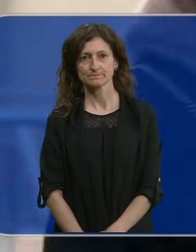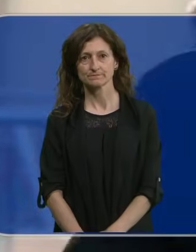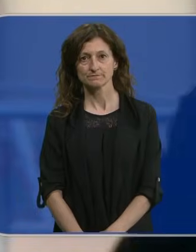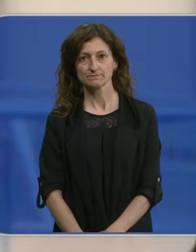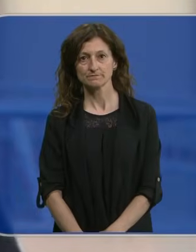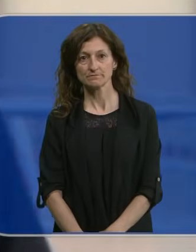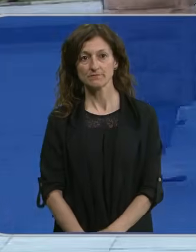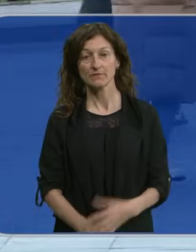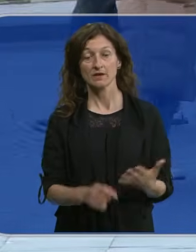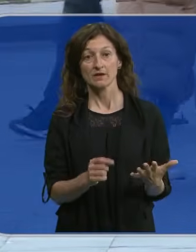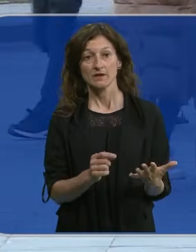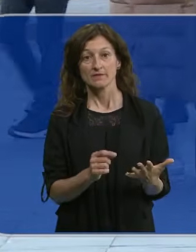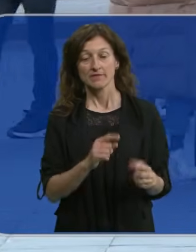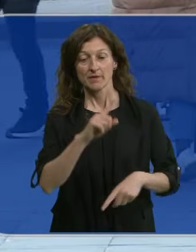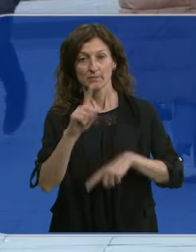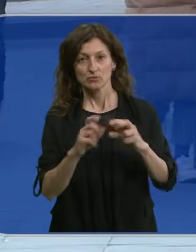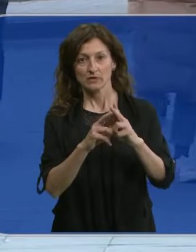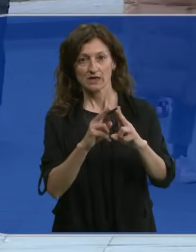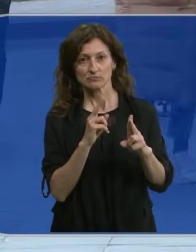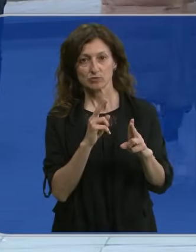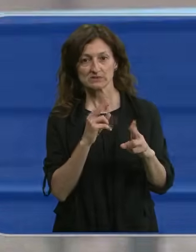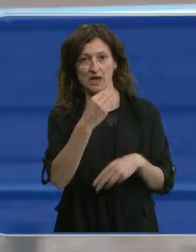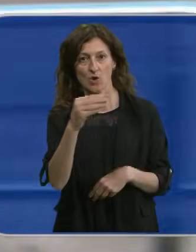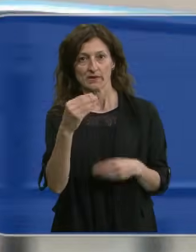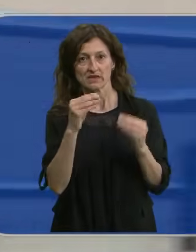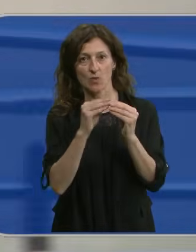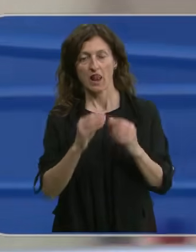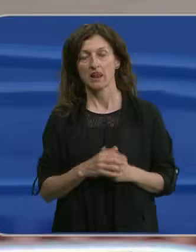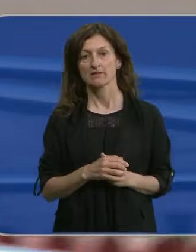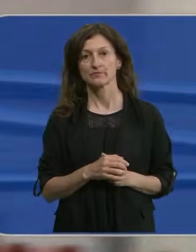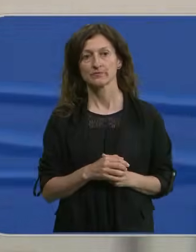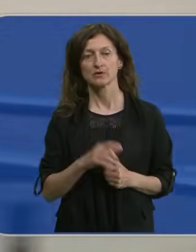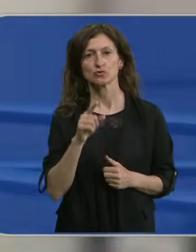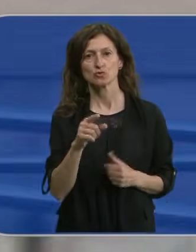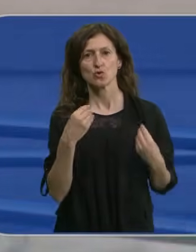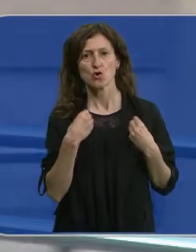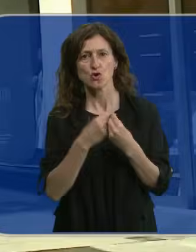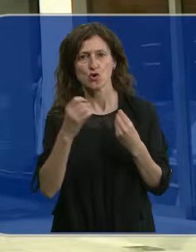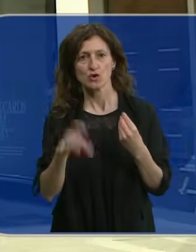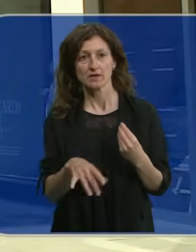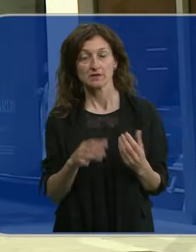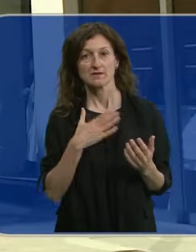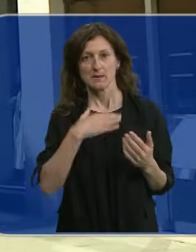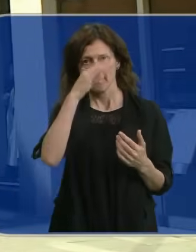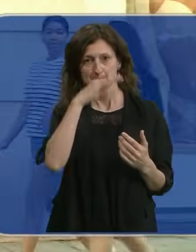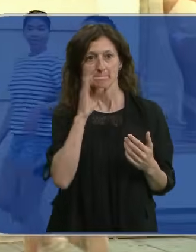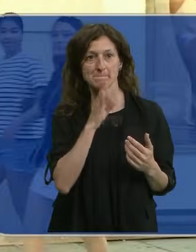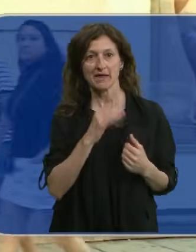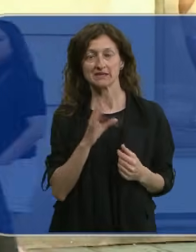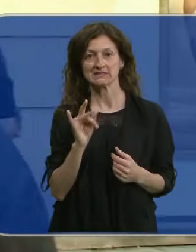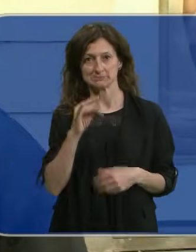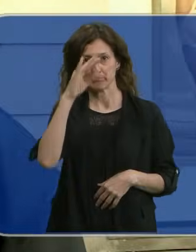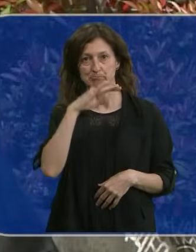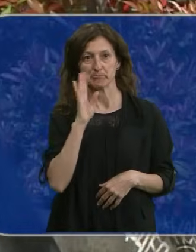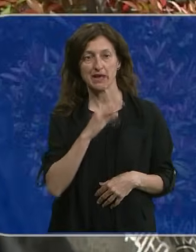Una pregunta que suele tener la misma respuesta entre los jóvenes. ¿Y tú, con quién vives? Vivo en casa de mis padres, sí. Vivo en casa